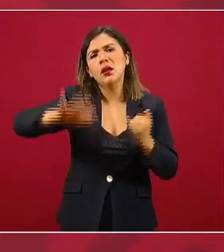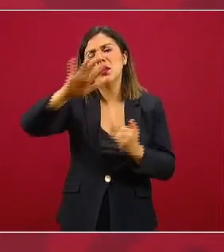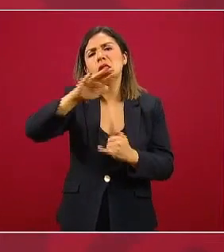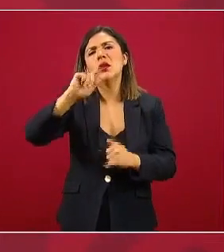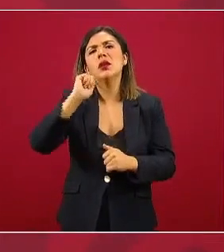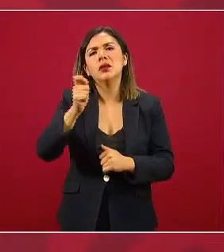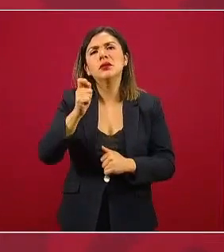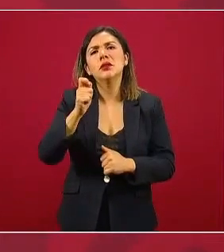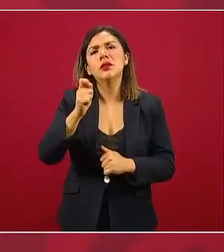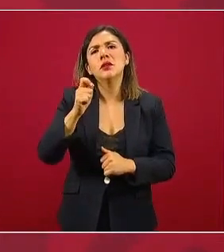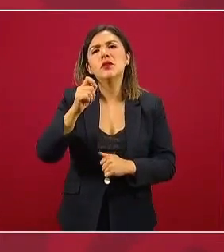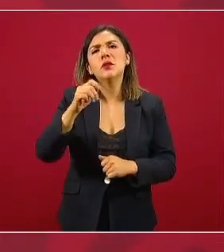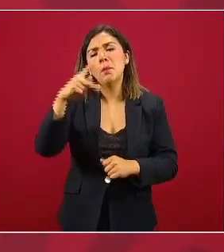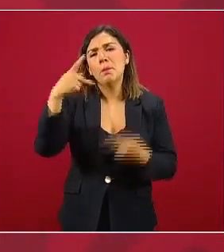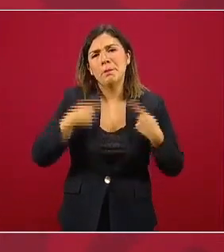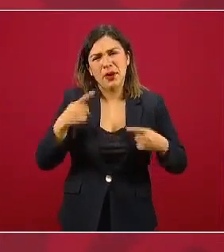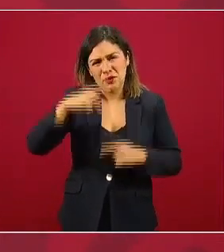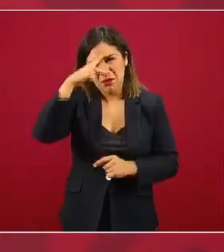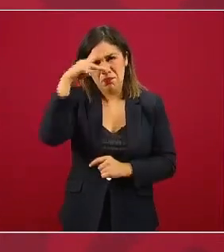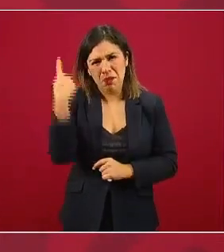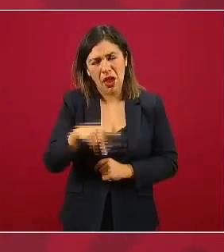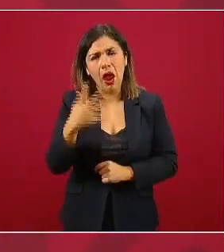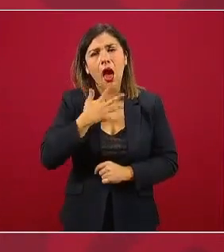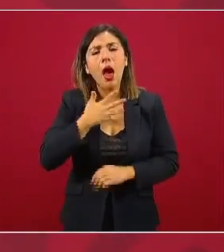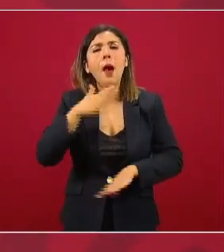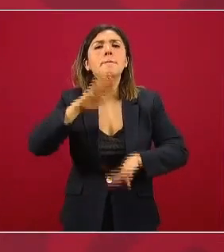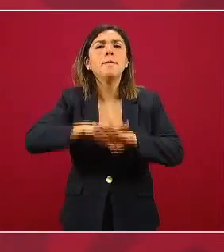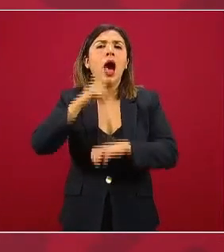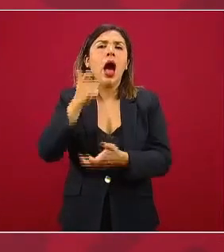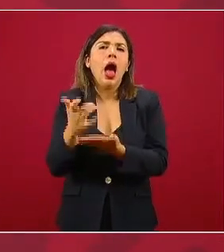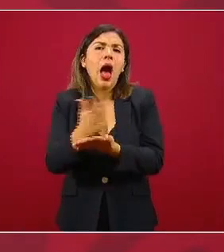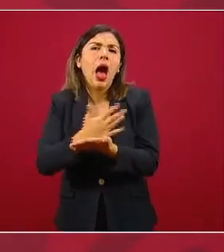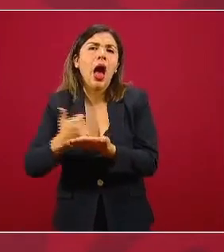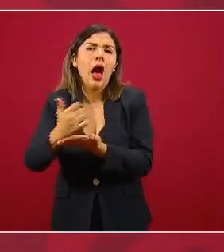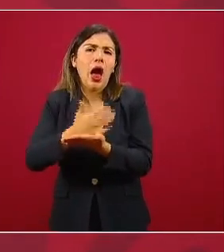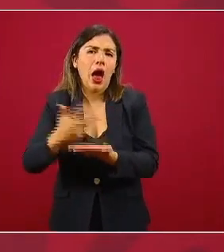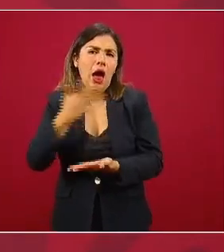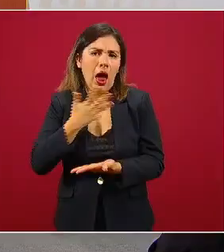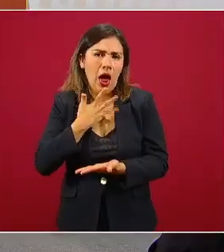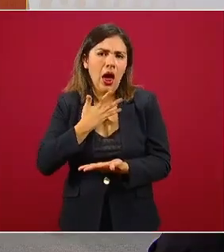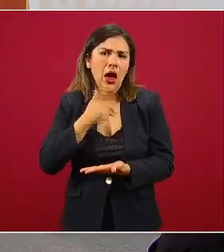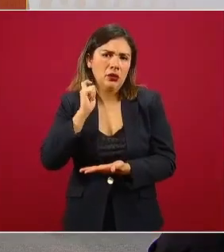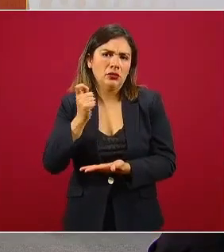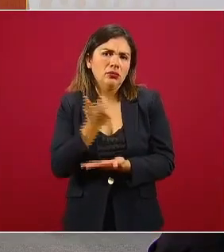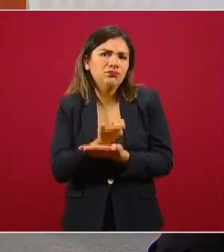de mexicanos que tienen más ingresos, que son